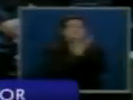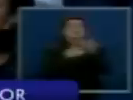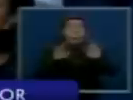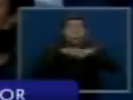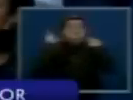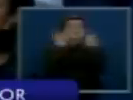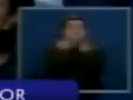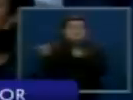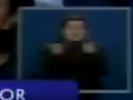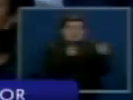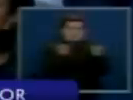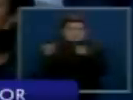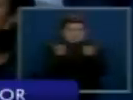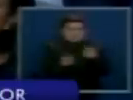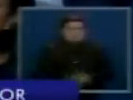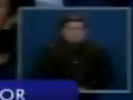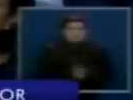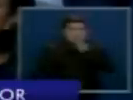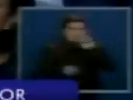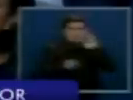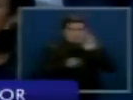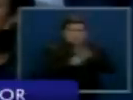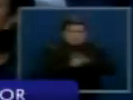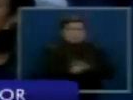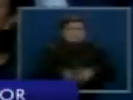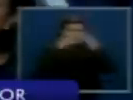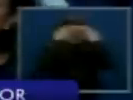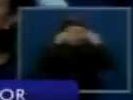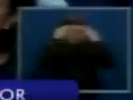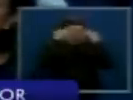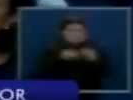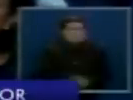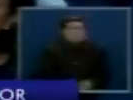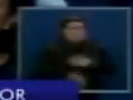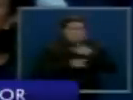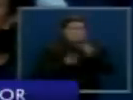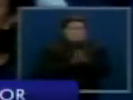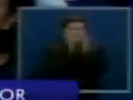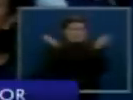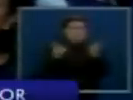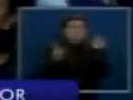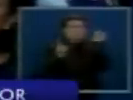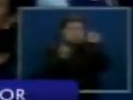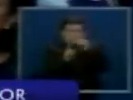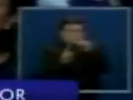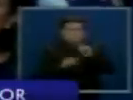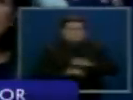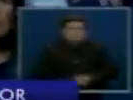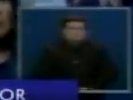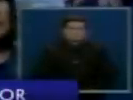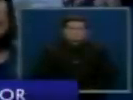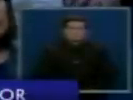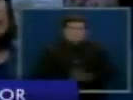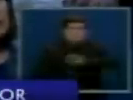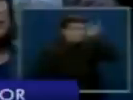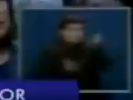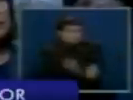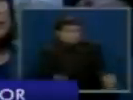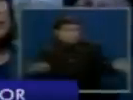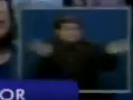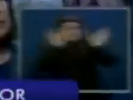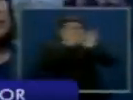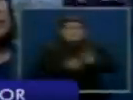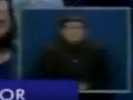departamentos administrativos con propósitos de información sobre asuntos de interés público. Un alto porcentaje de